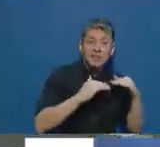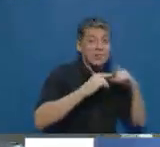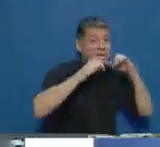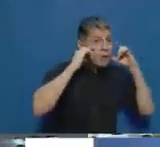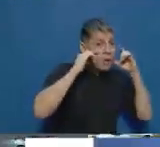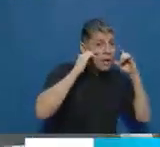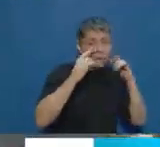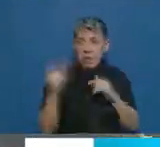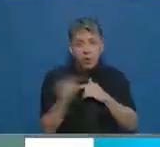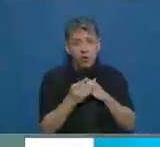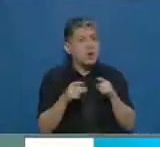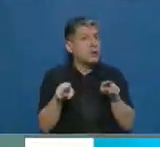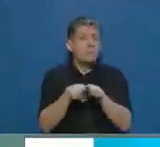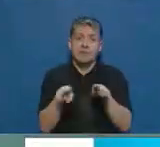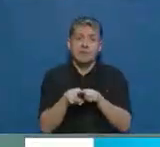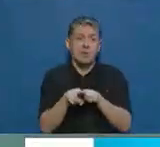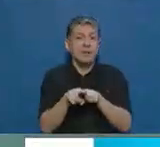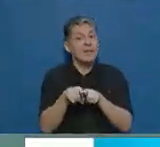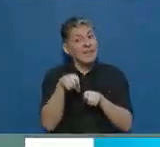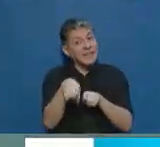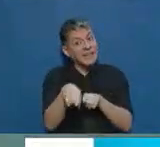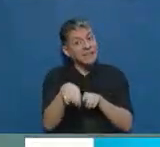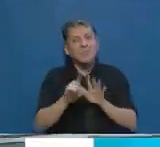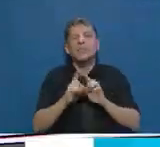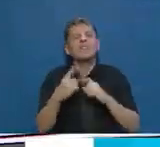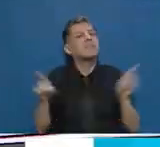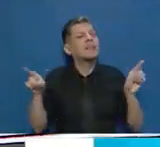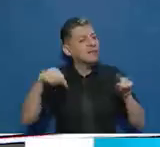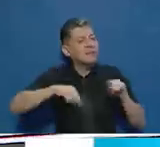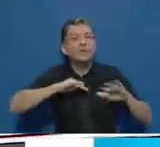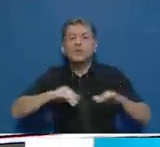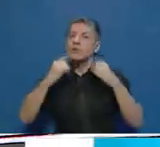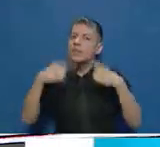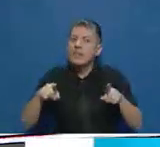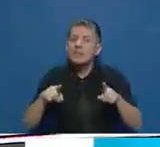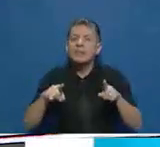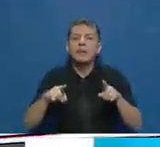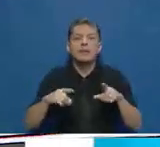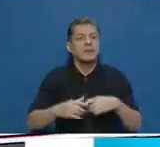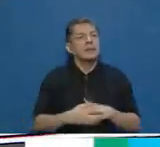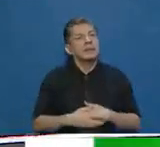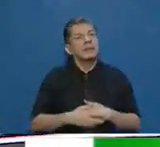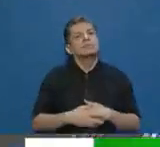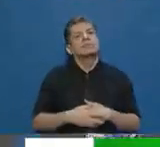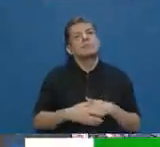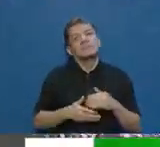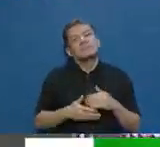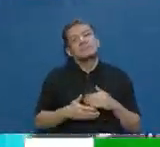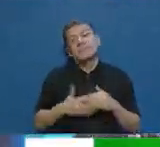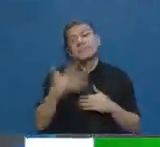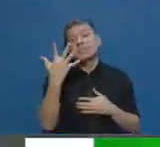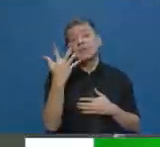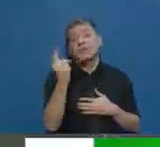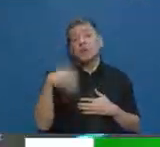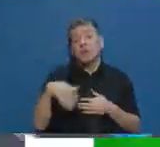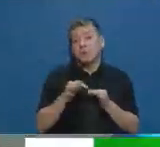tapaboca. Esto tiene que entenderse que es un permiso recreativo. No exigirse con el tapaboca. Está recomendado 5 kilómetros en el domicilio